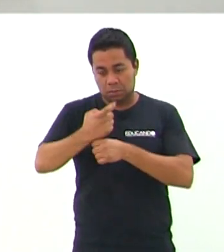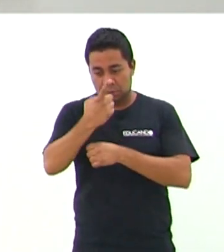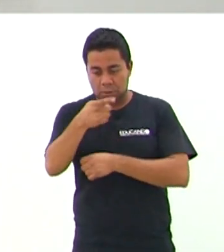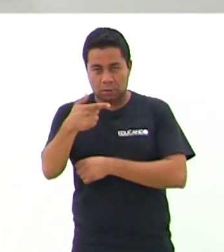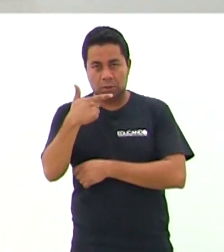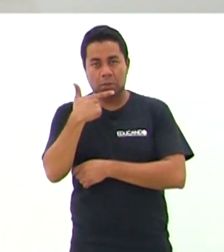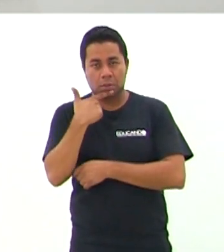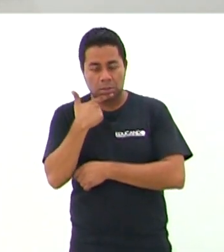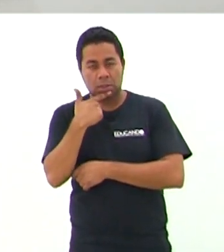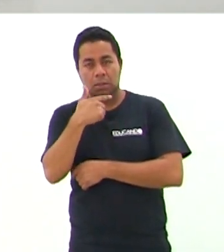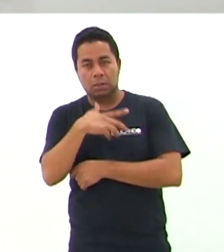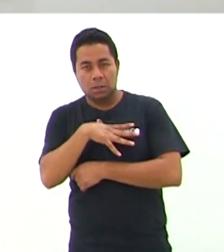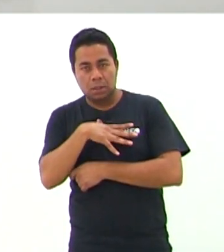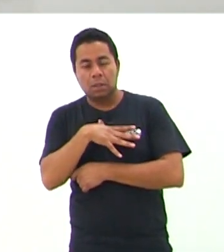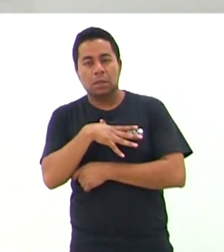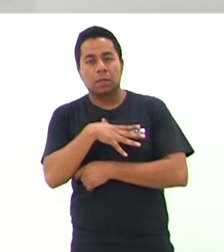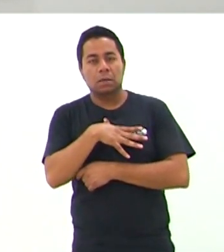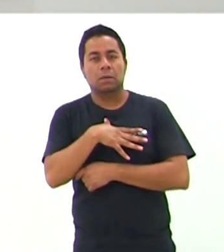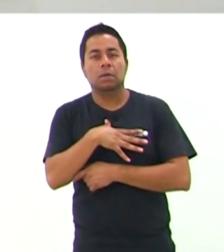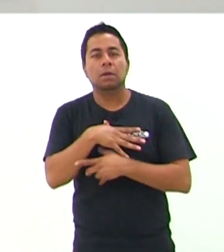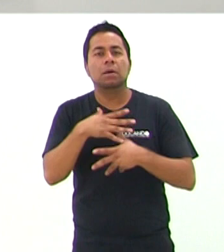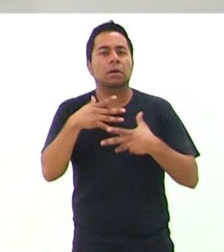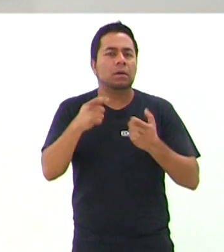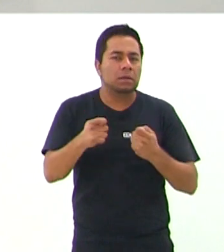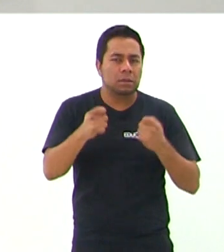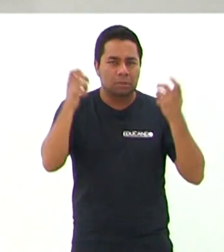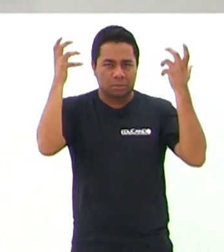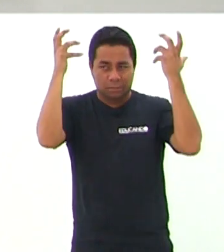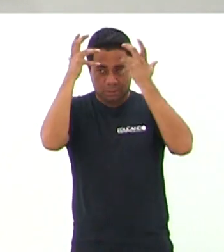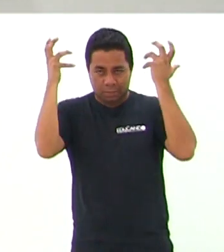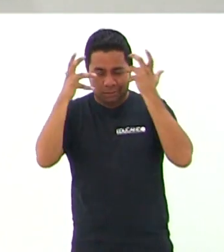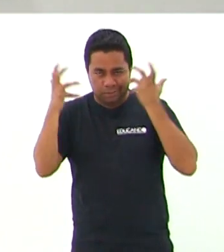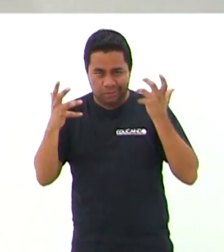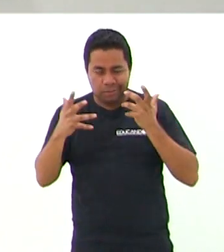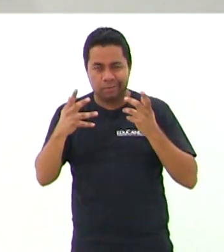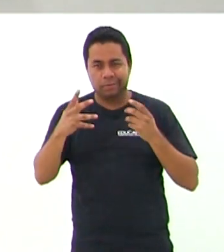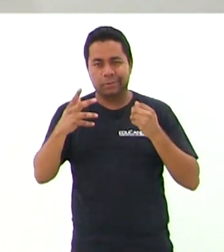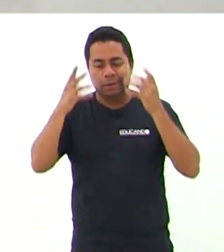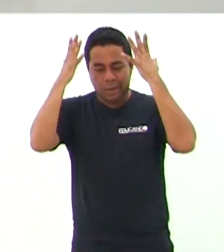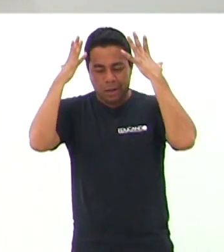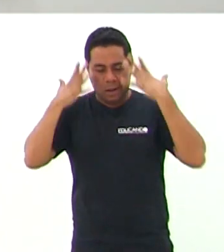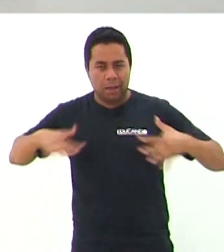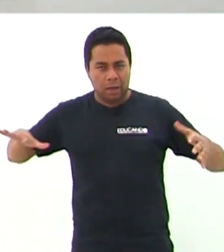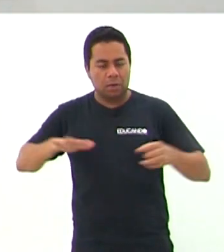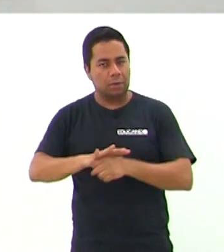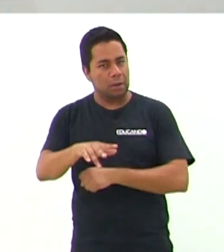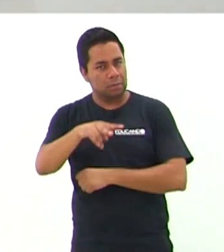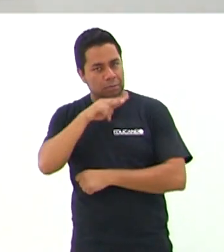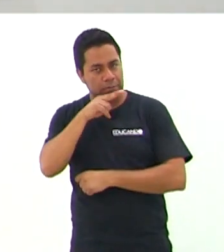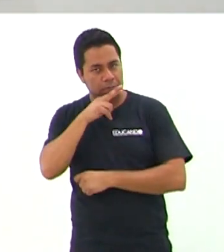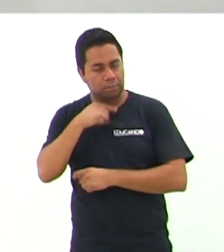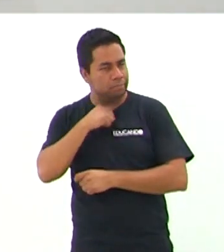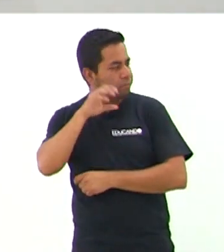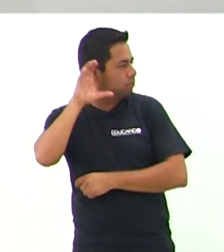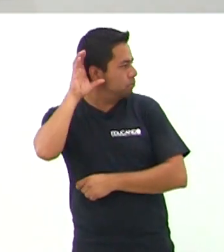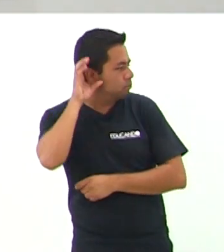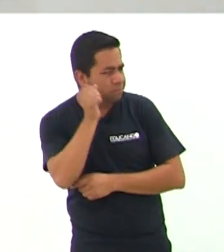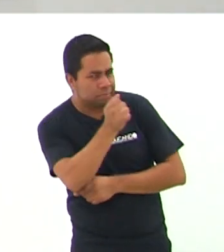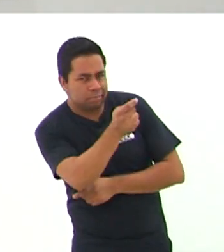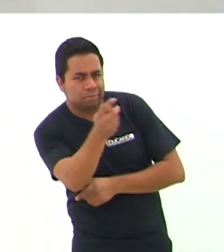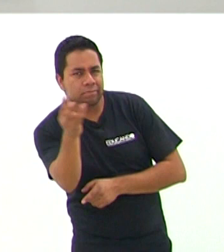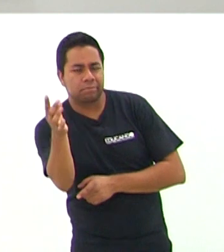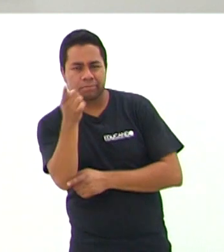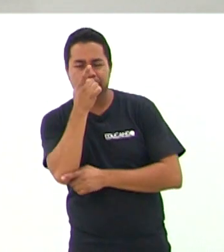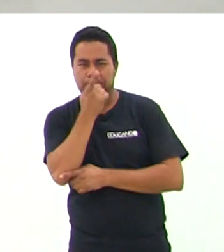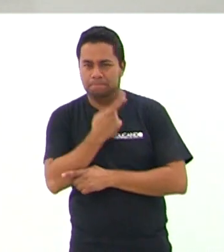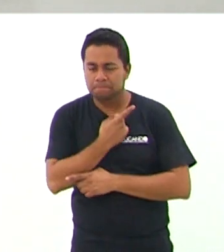verbo, una cabellera muy larga. ¿Cuál será el verbo? A ver, por ahí escucho algunos que me